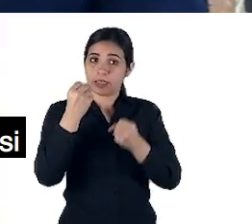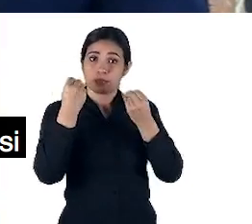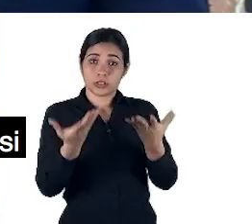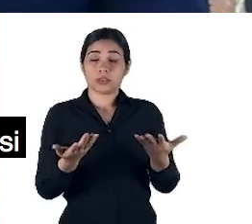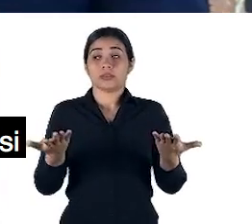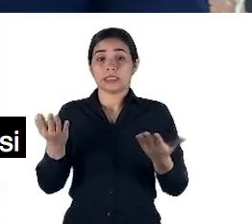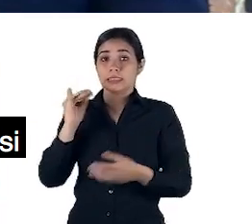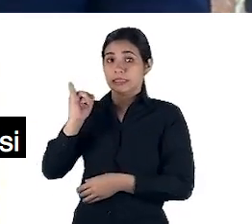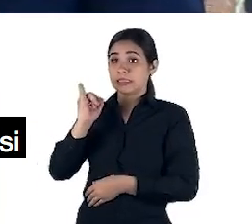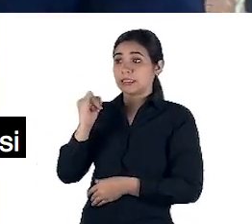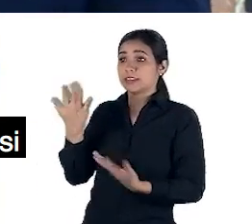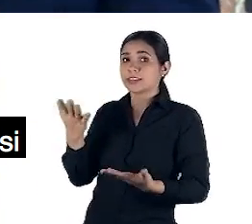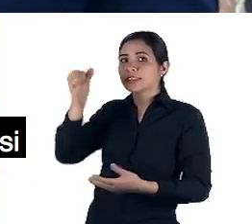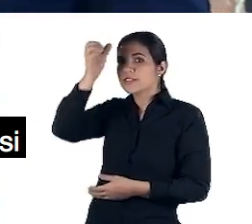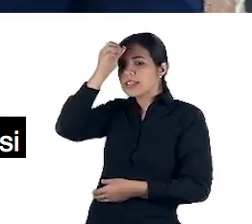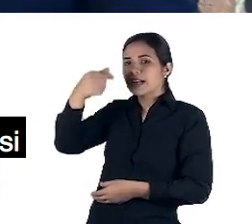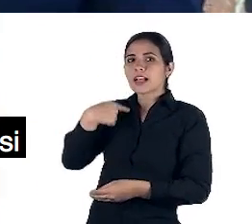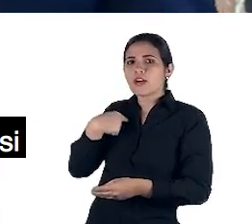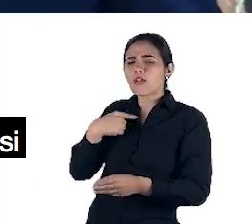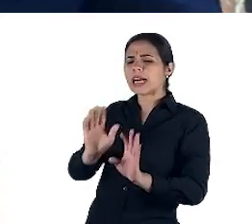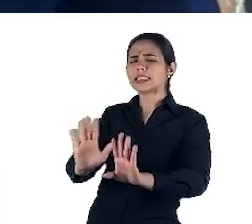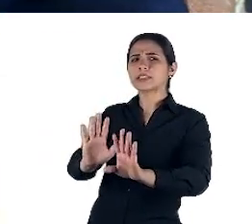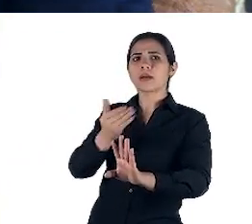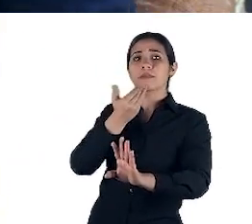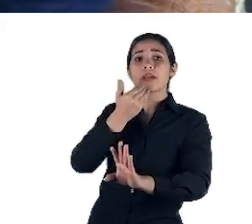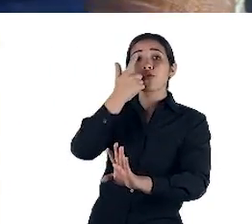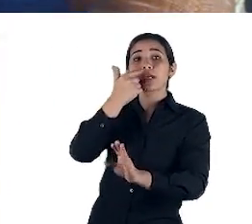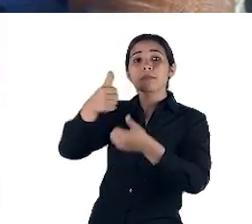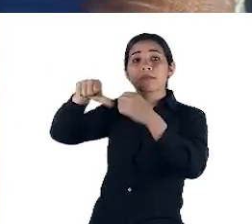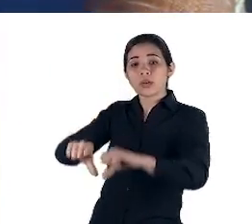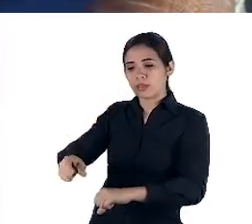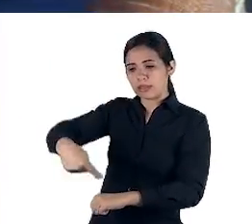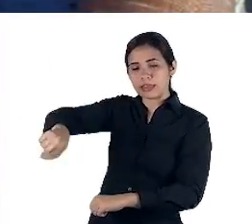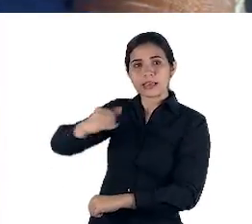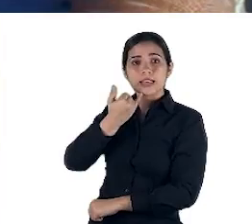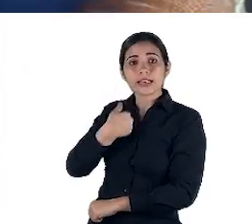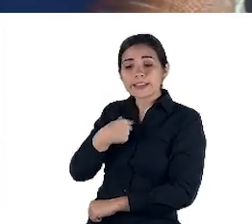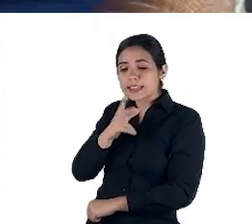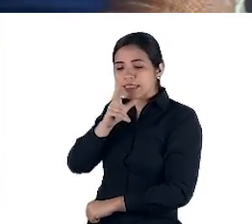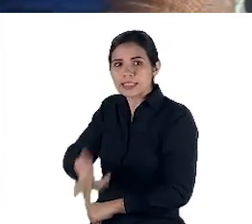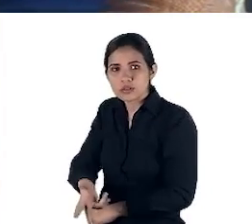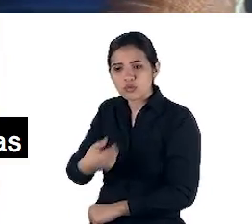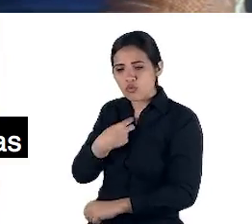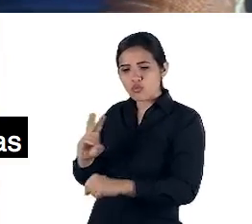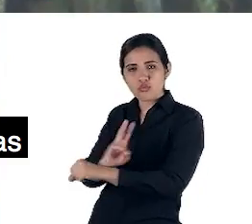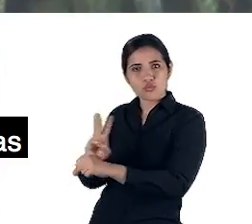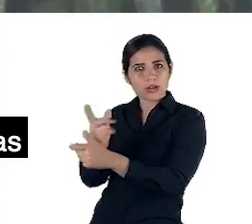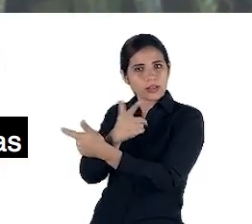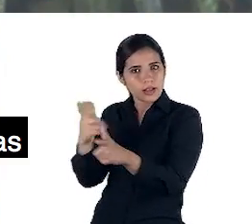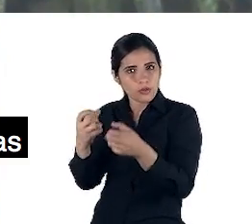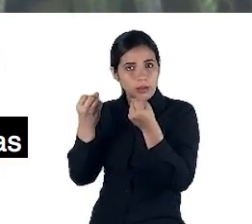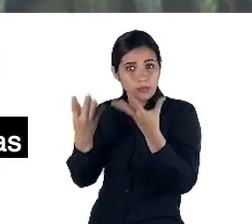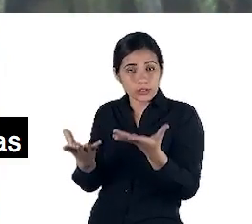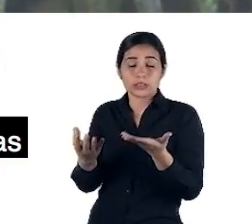hablando de nuestros hijos, ¿verdad? De los niños. Claro, si ahí vamos a escatimar, ¿verdad? Y nosotros mismos, claro. A veces uno dice,